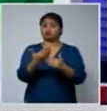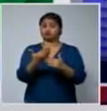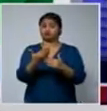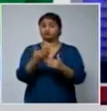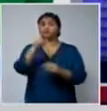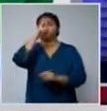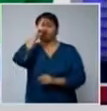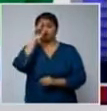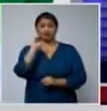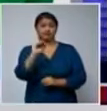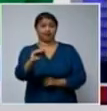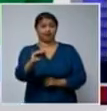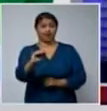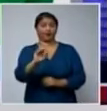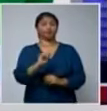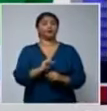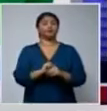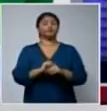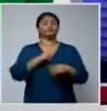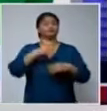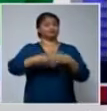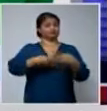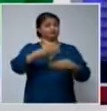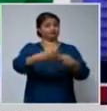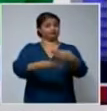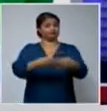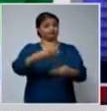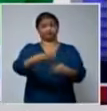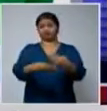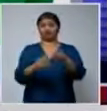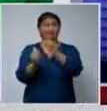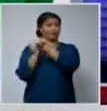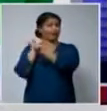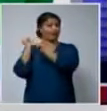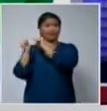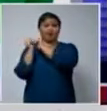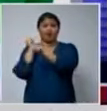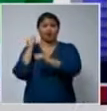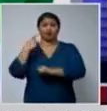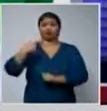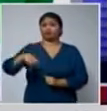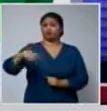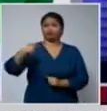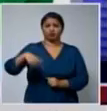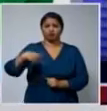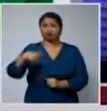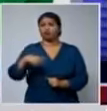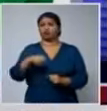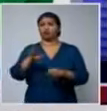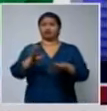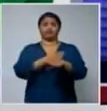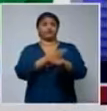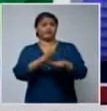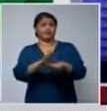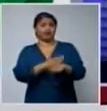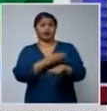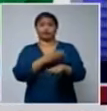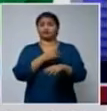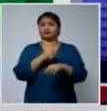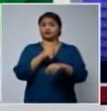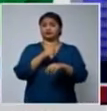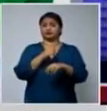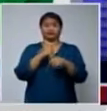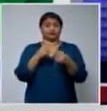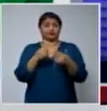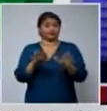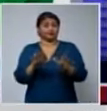presentó en el transcurso de su ingreso un grupo de complicaciones, diarrea y demás, y después de 6 días,